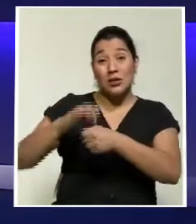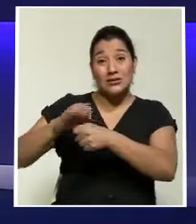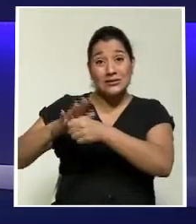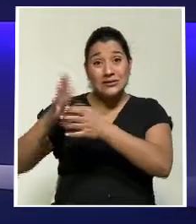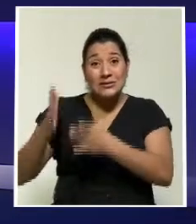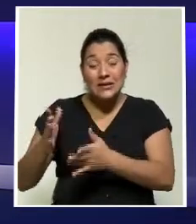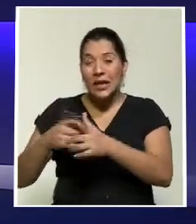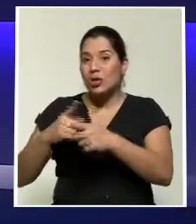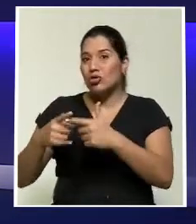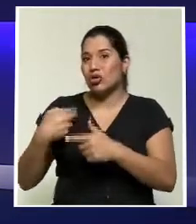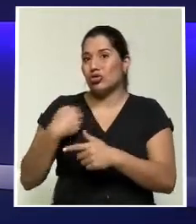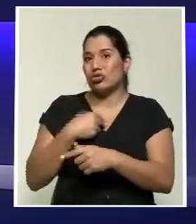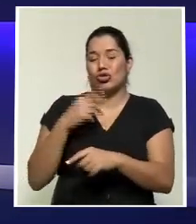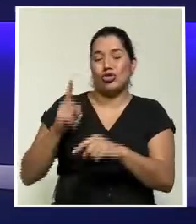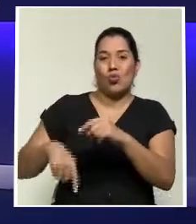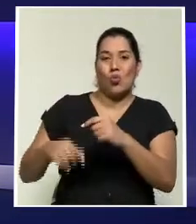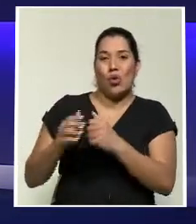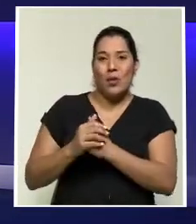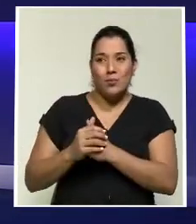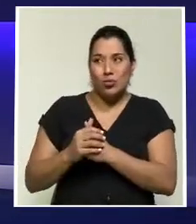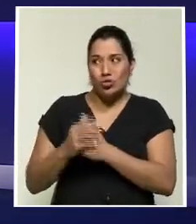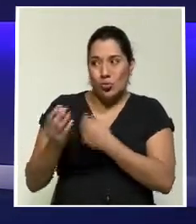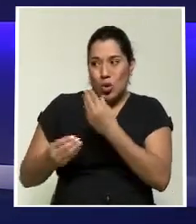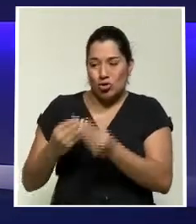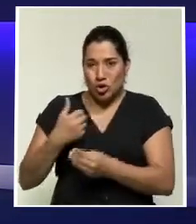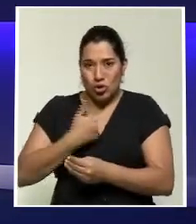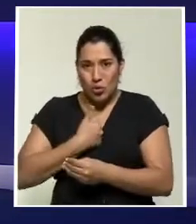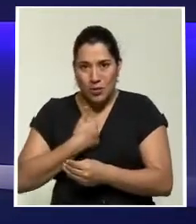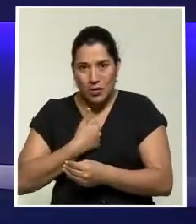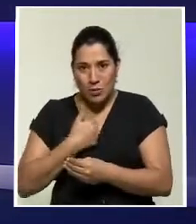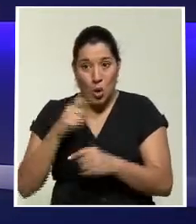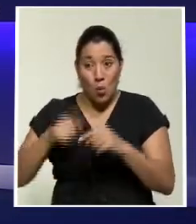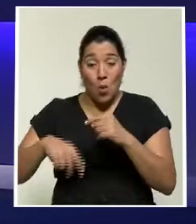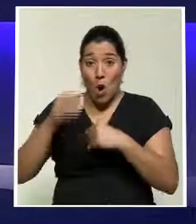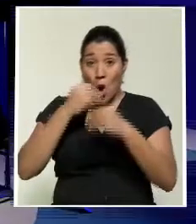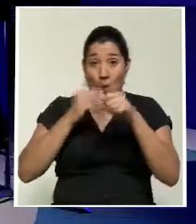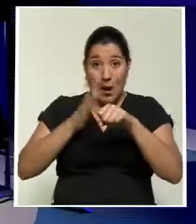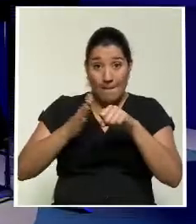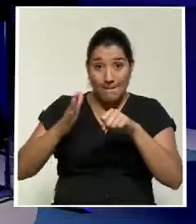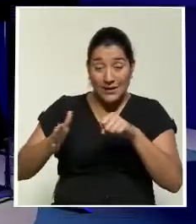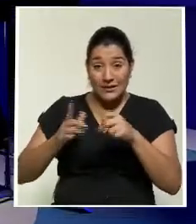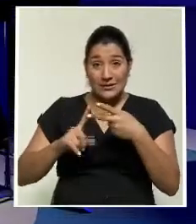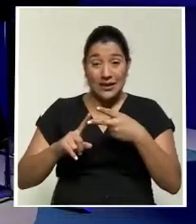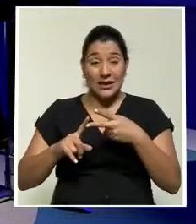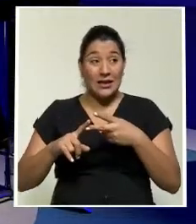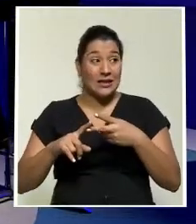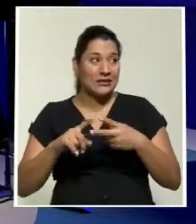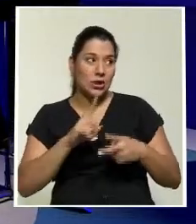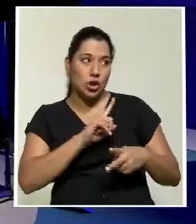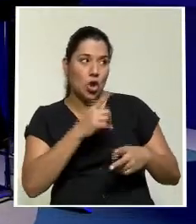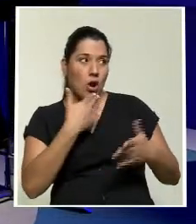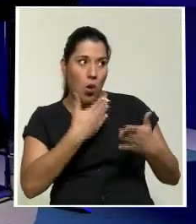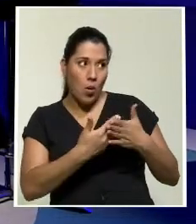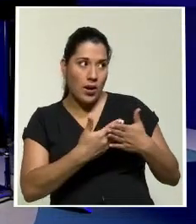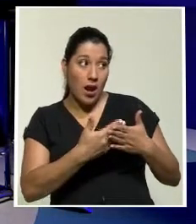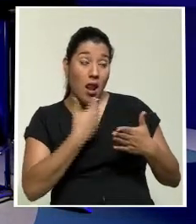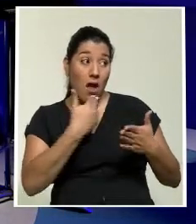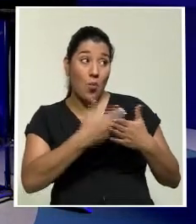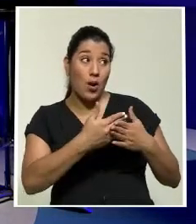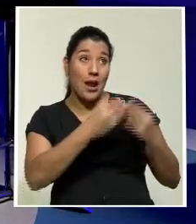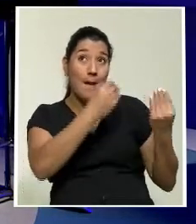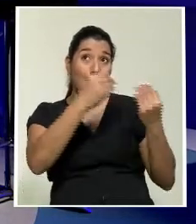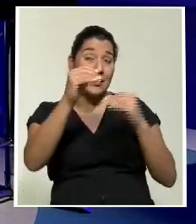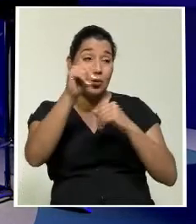no podemos abastecernos, no podemos comer piña, digamos, ni de la buena naranjas. no comemos, de la buena no comemos, la buena se va para afuera. Sí, pero no nos